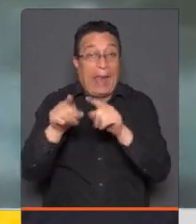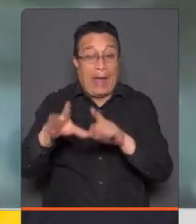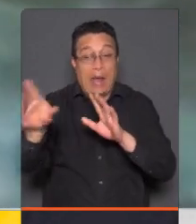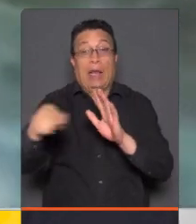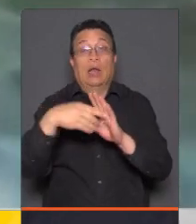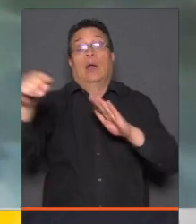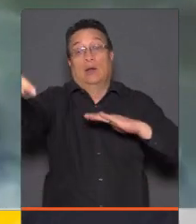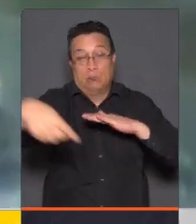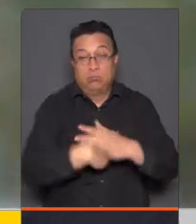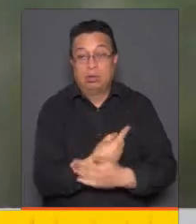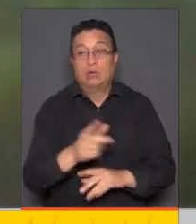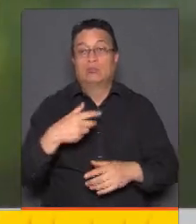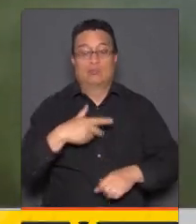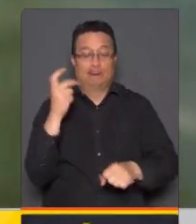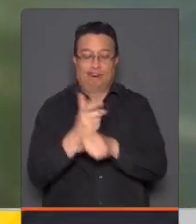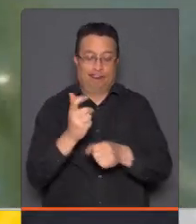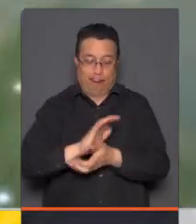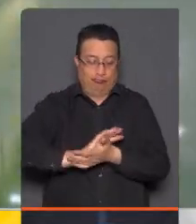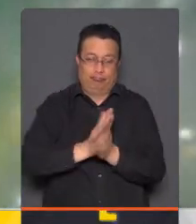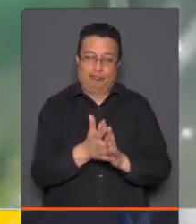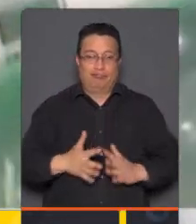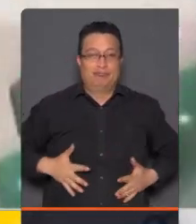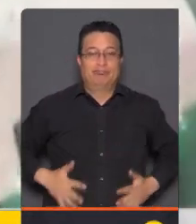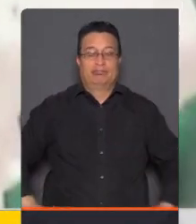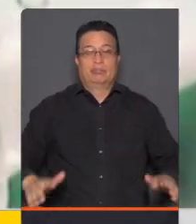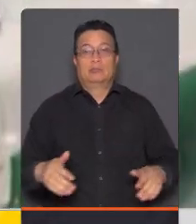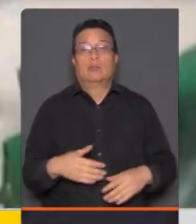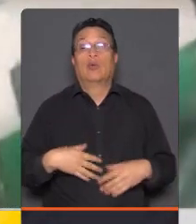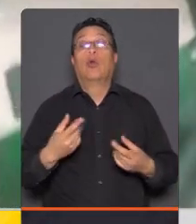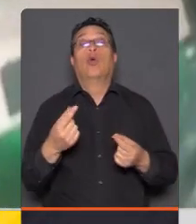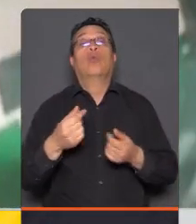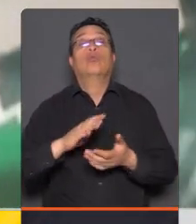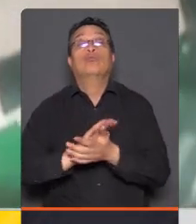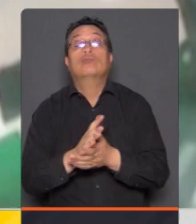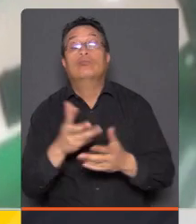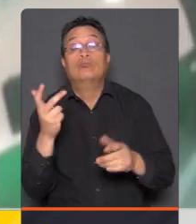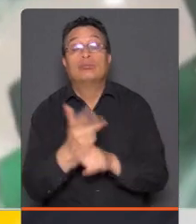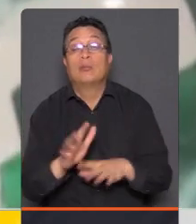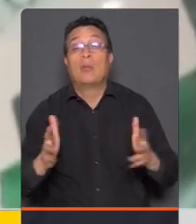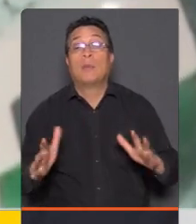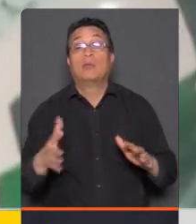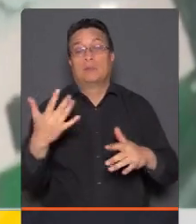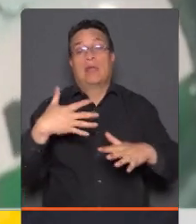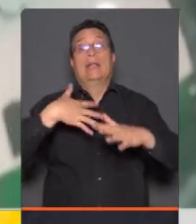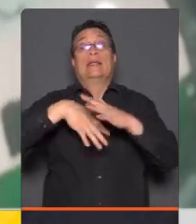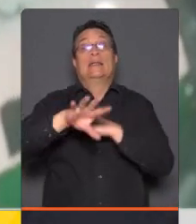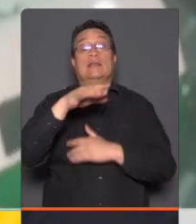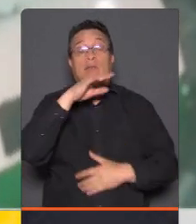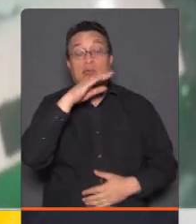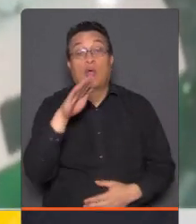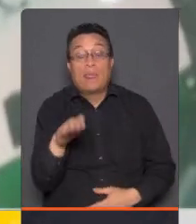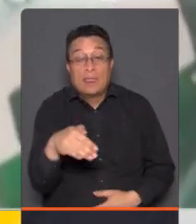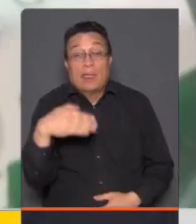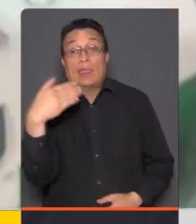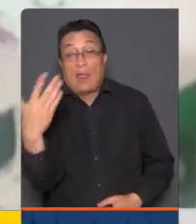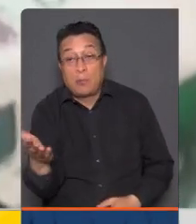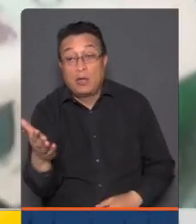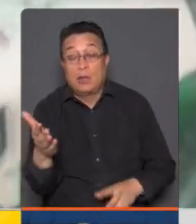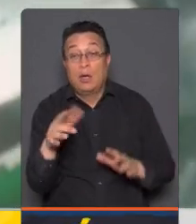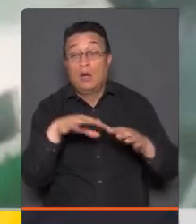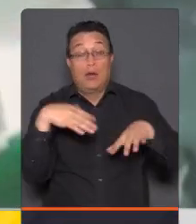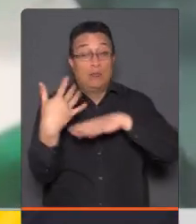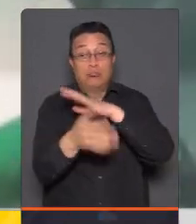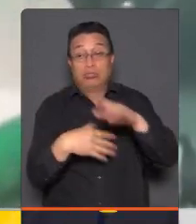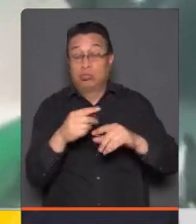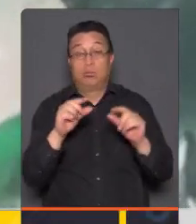Entró y me dijo, no, me robaron todo. ¿Cuándo lograron finalmente? Como 15 minutos después de todo el disturbio, porque esto no